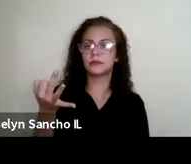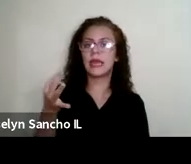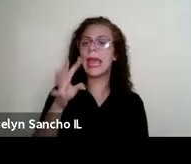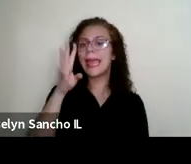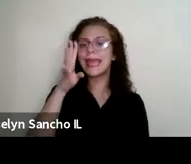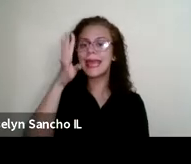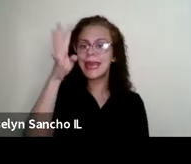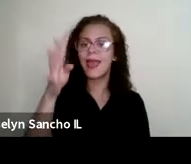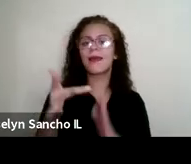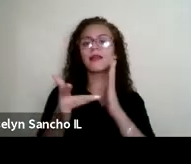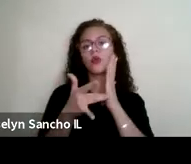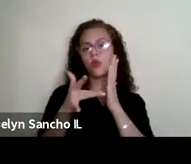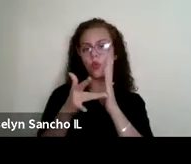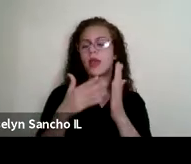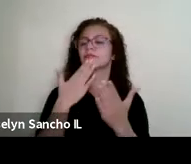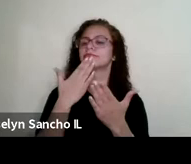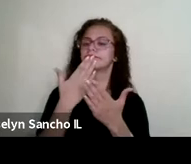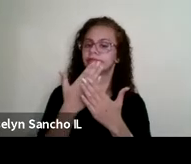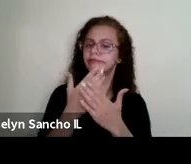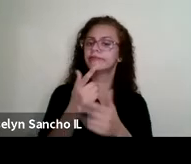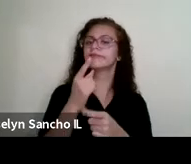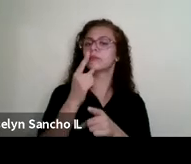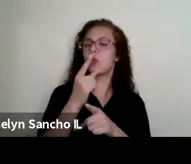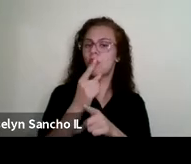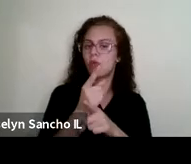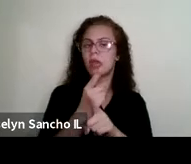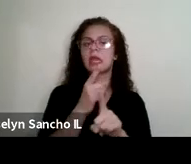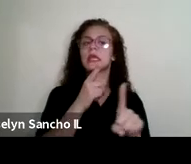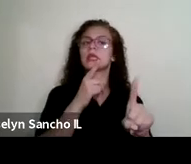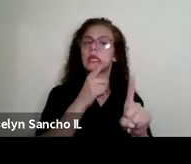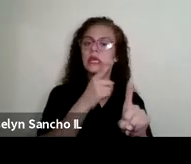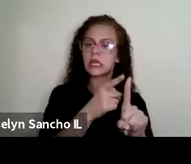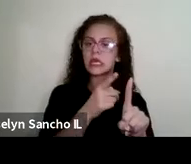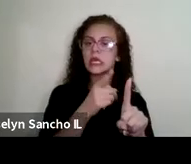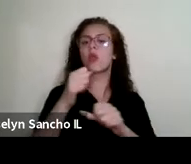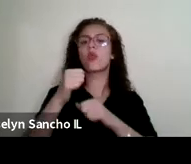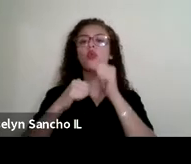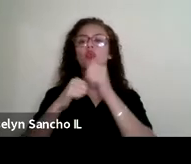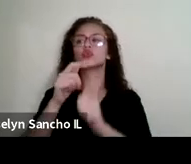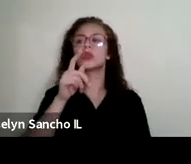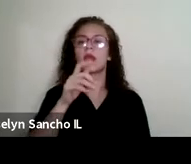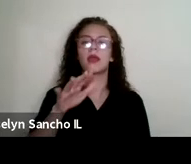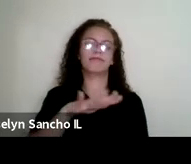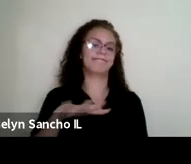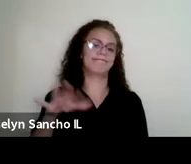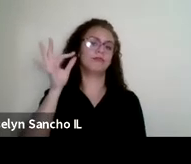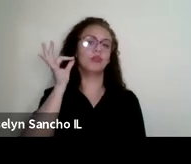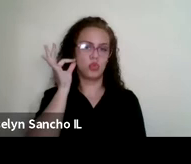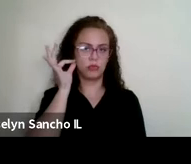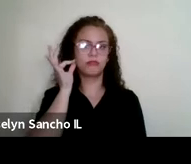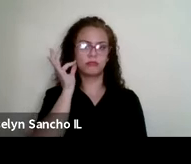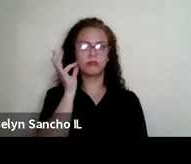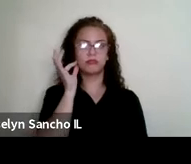crear tecnología apropiada, dirigida, construida por las mujeres, que es como